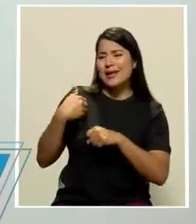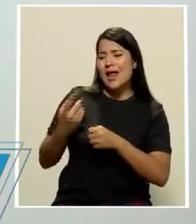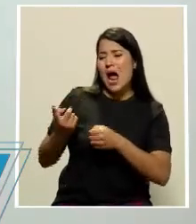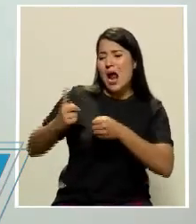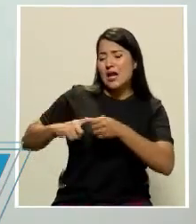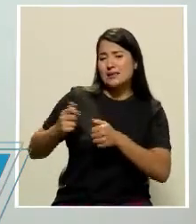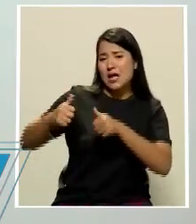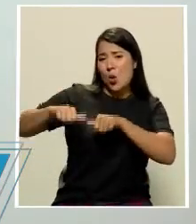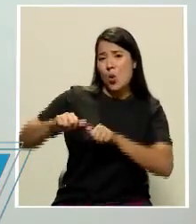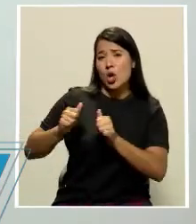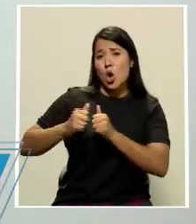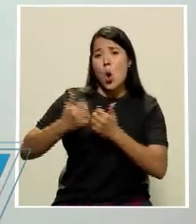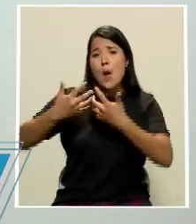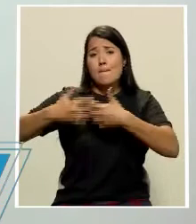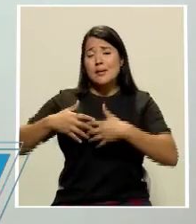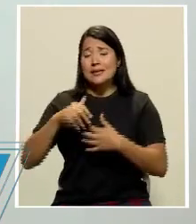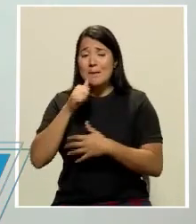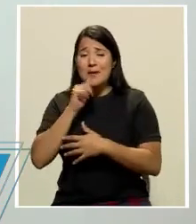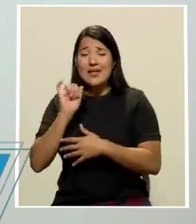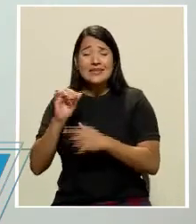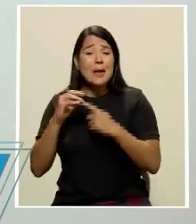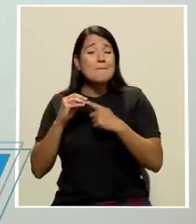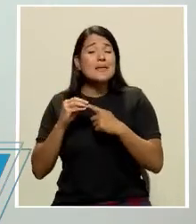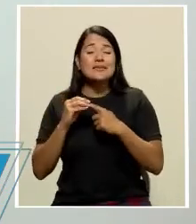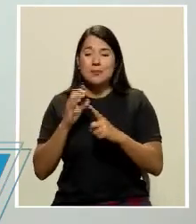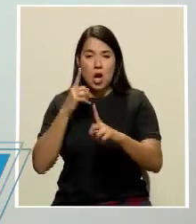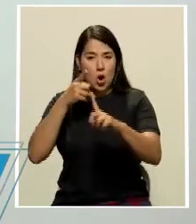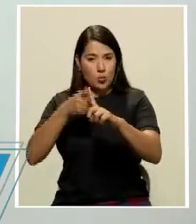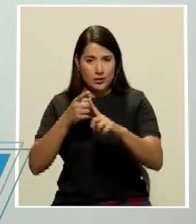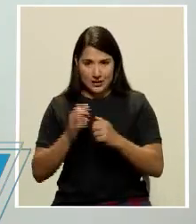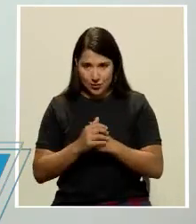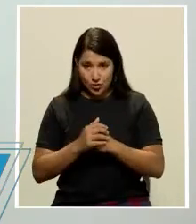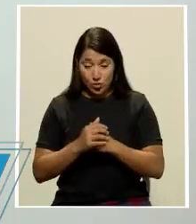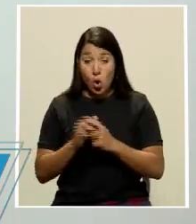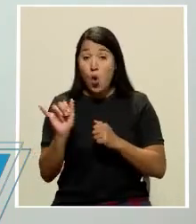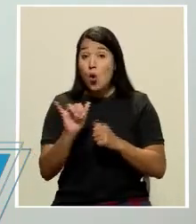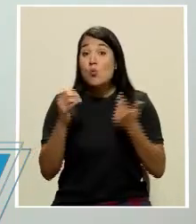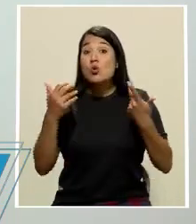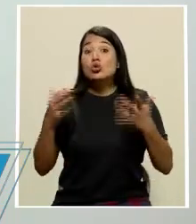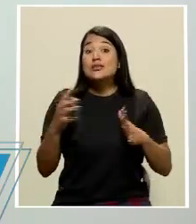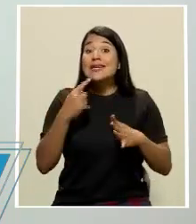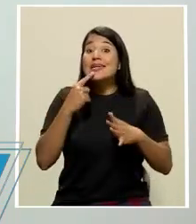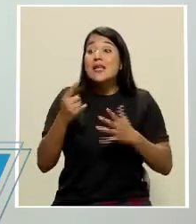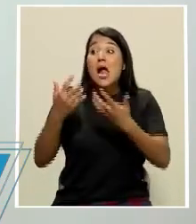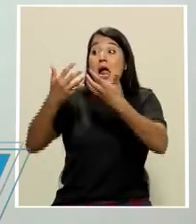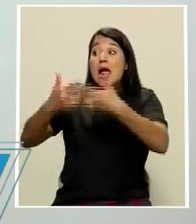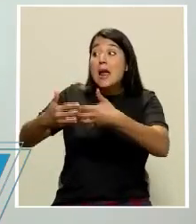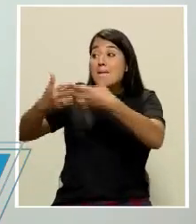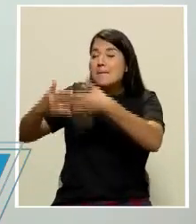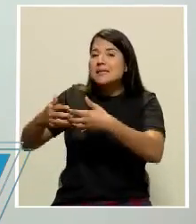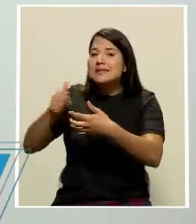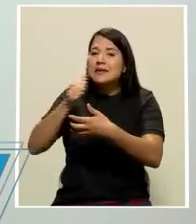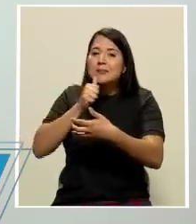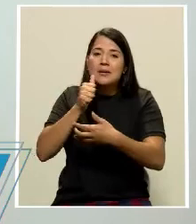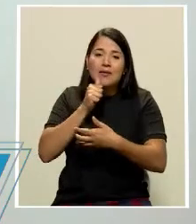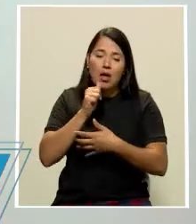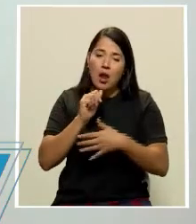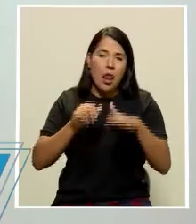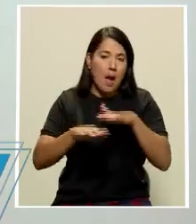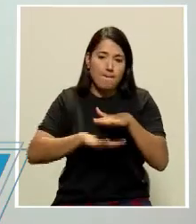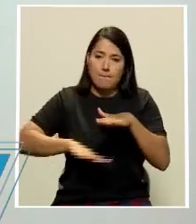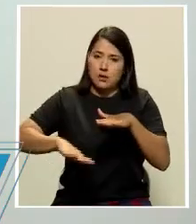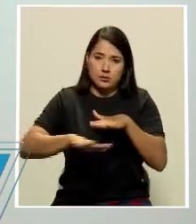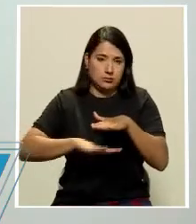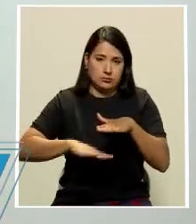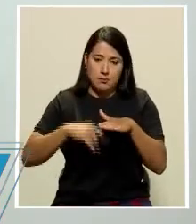privadas. Ese es nuestro principal fin. Como le dije, las empresas privadas son la base de los bancos de alimentos, y las